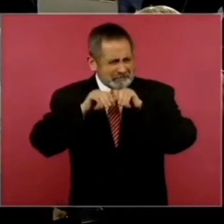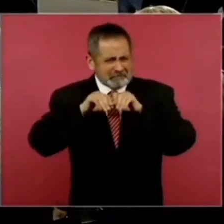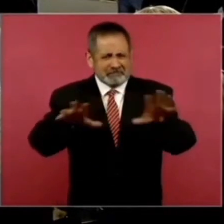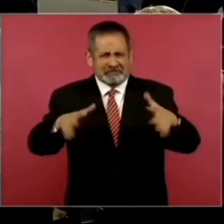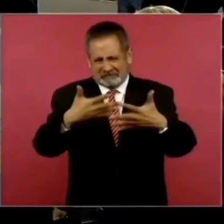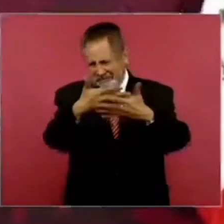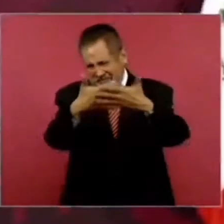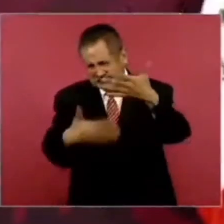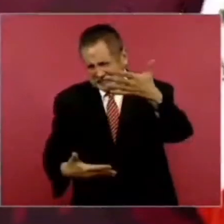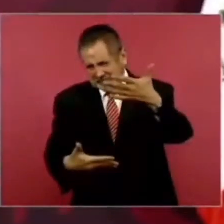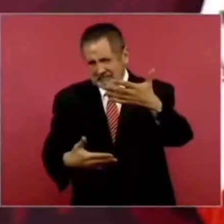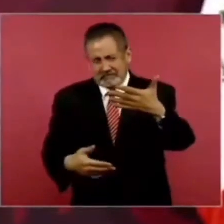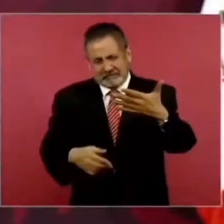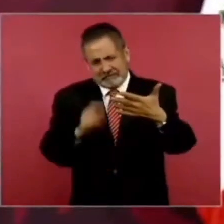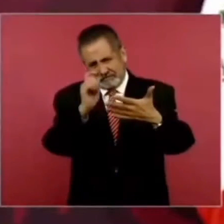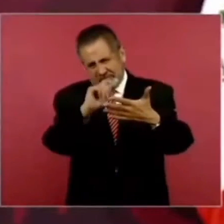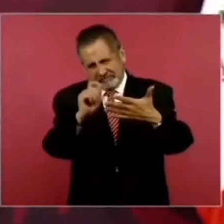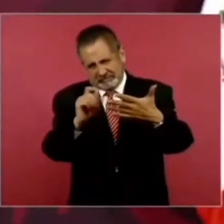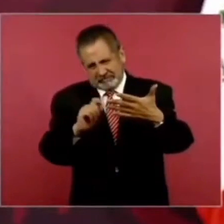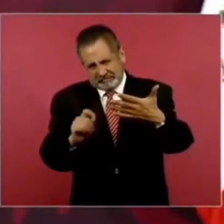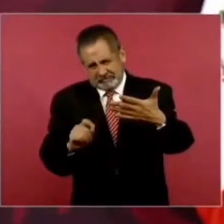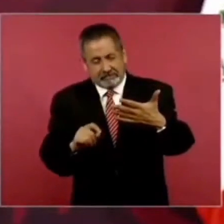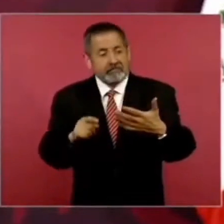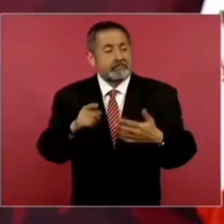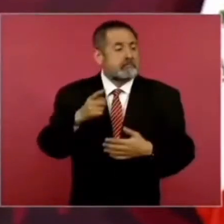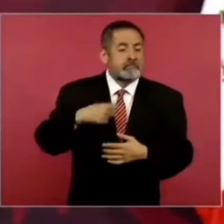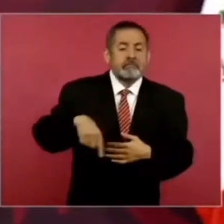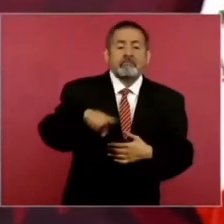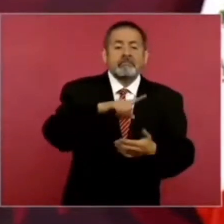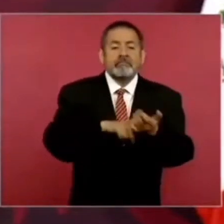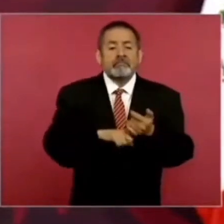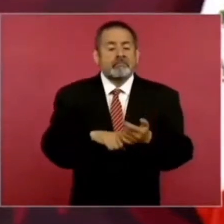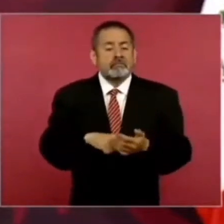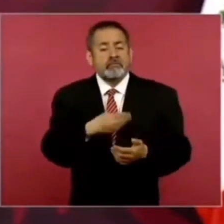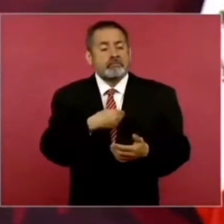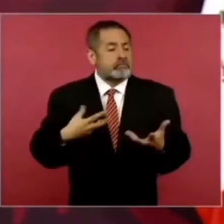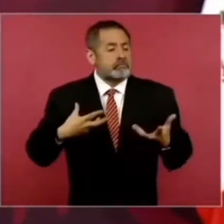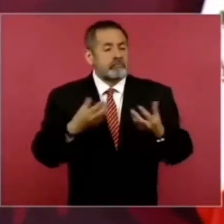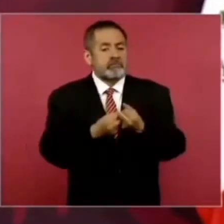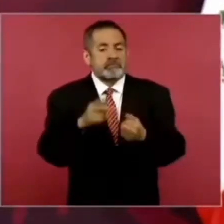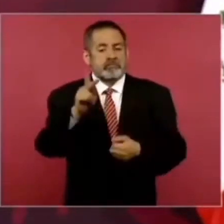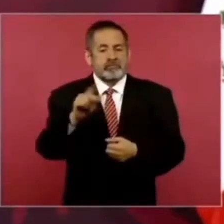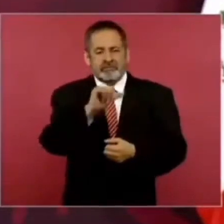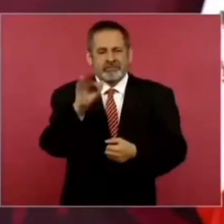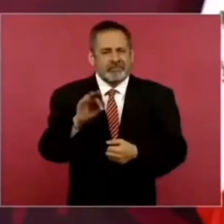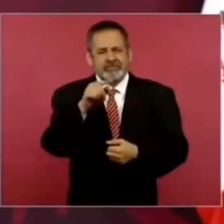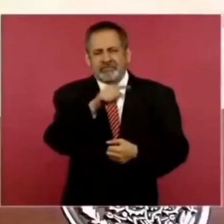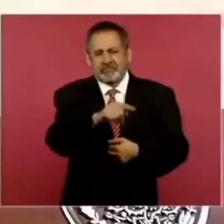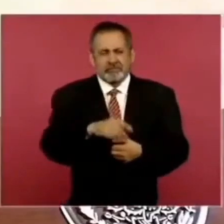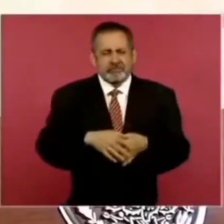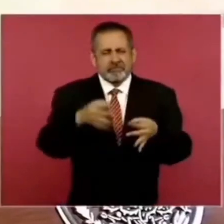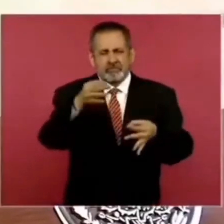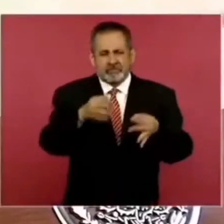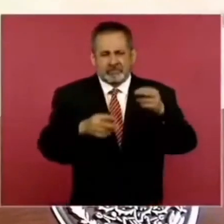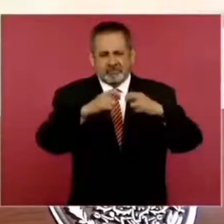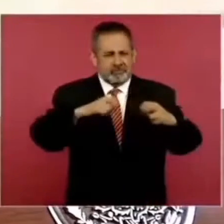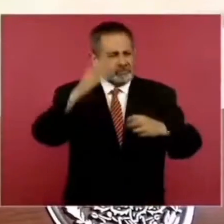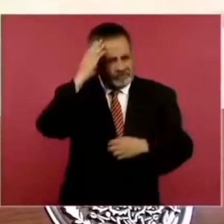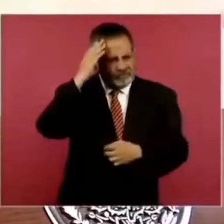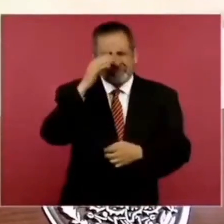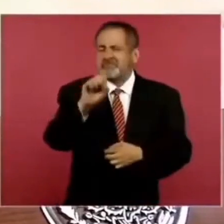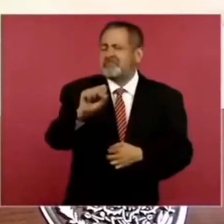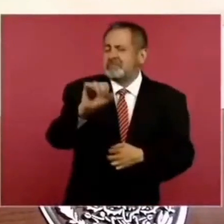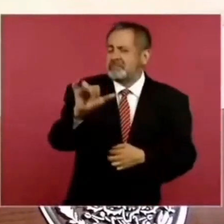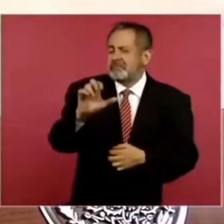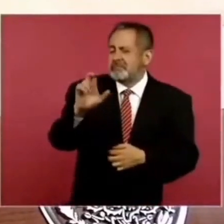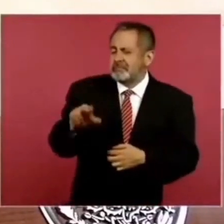de todos los miembros del Poder Judicial, ministros de la Suprema Corte